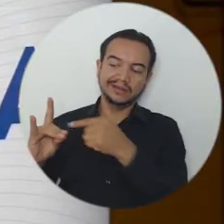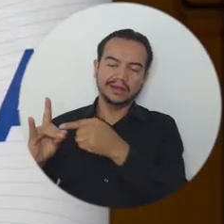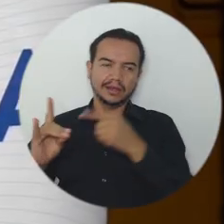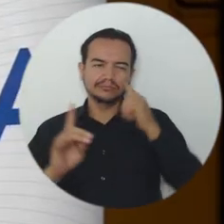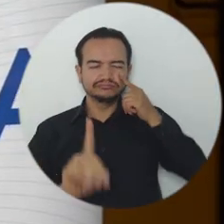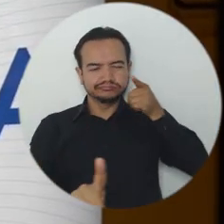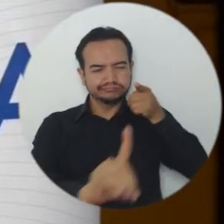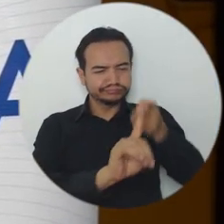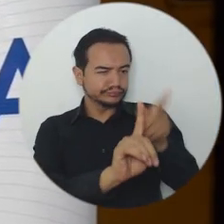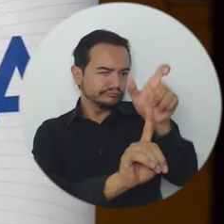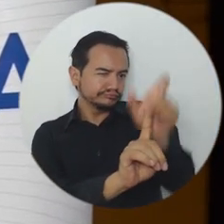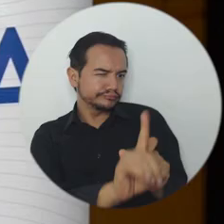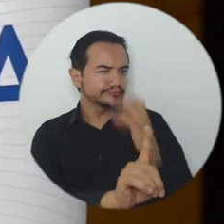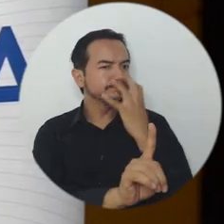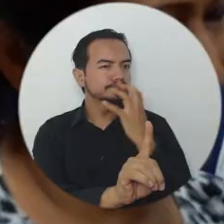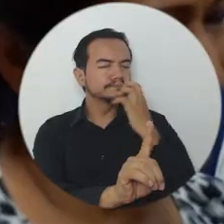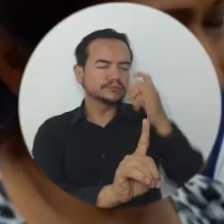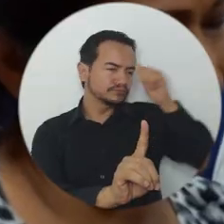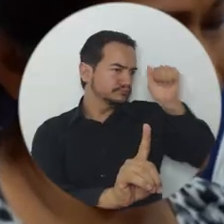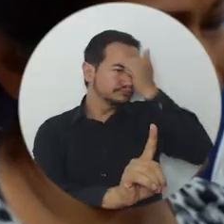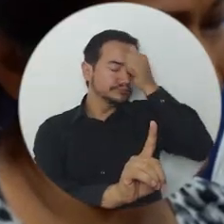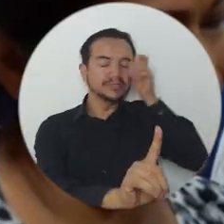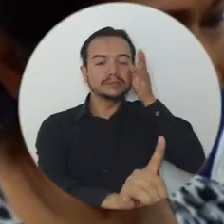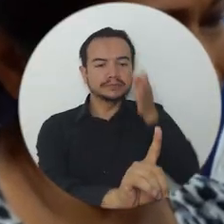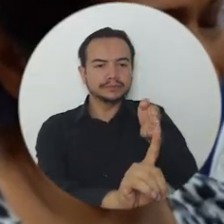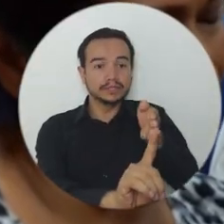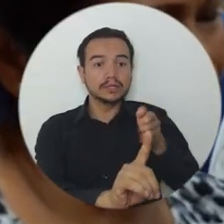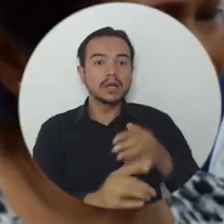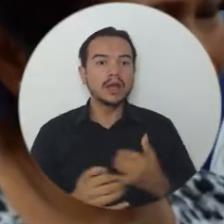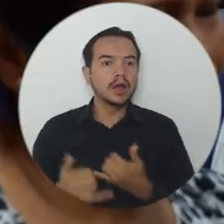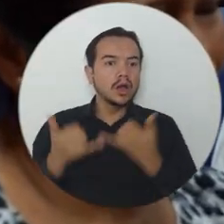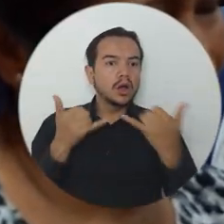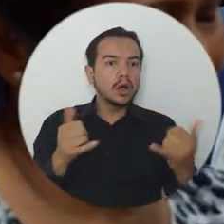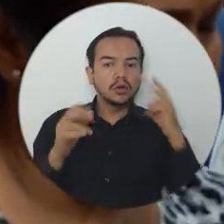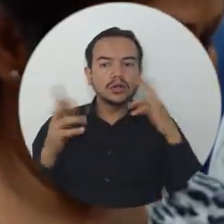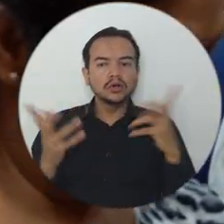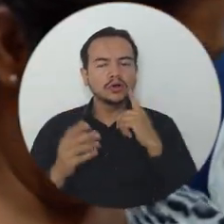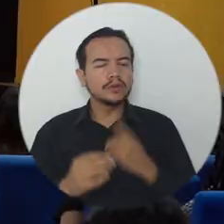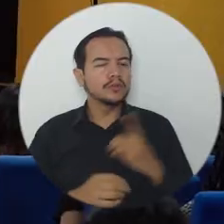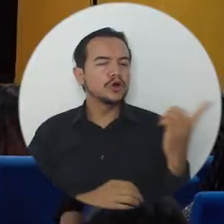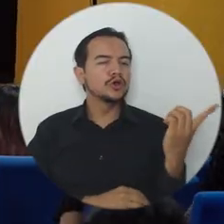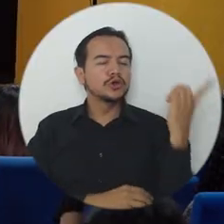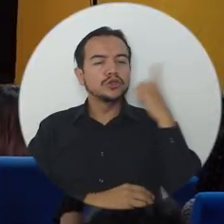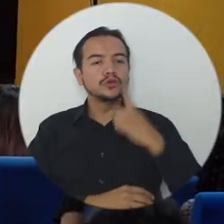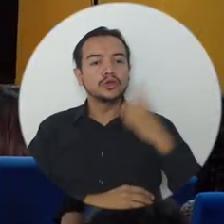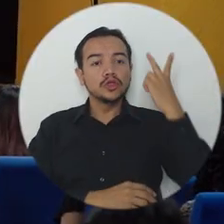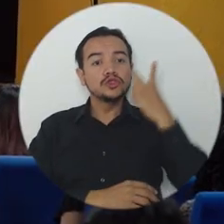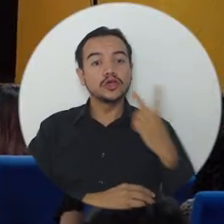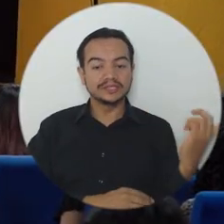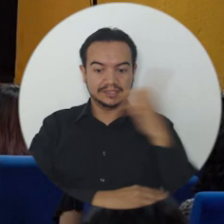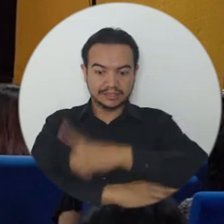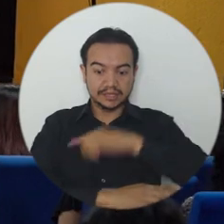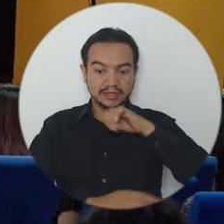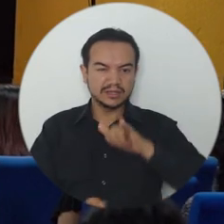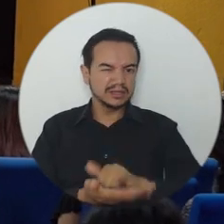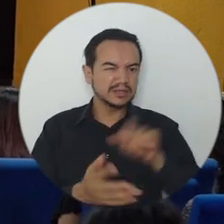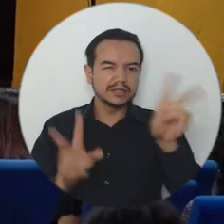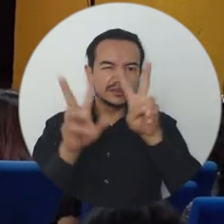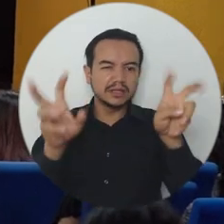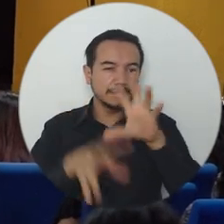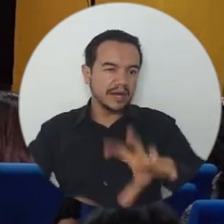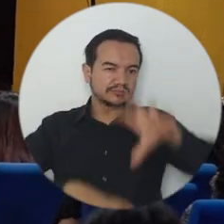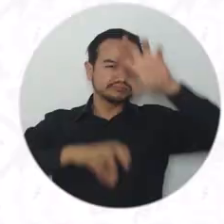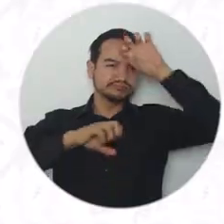sigue teniendo al escritor como protagonista en su agenda cultural. Ahora el espacio se abrió en la segunda jornada de las tardes de apropiación social